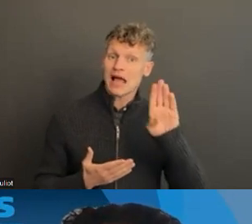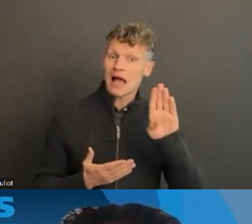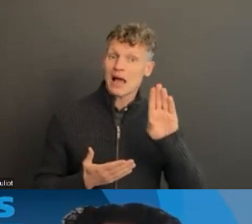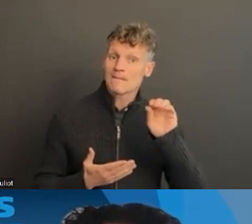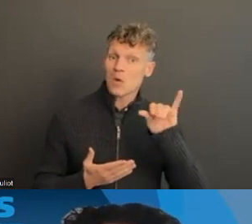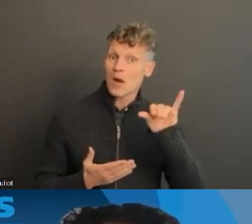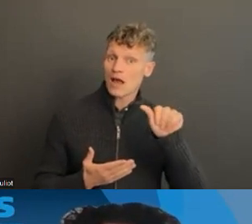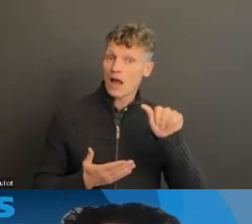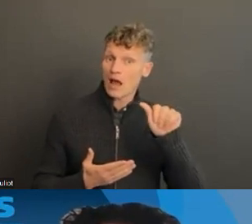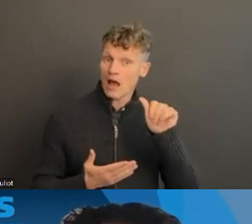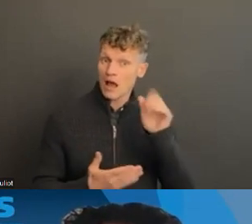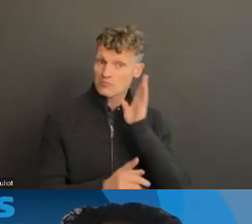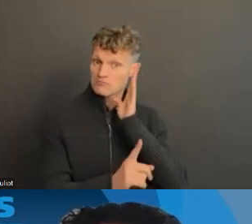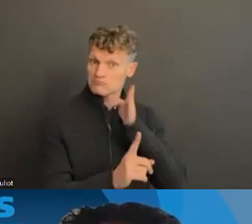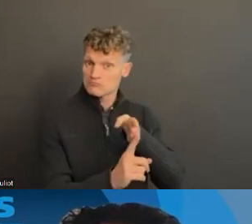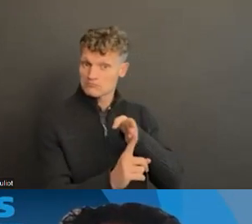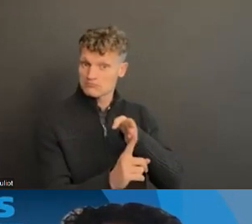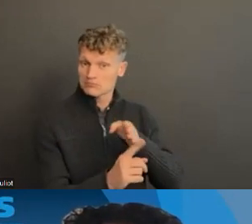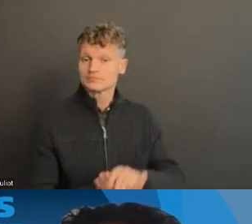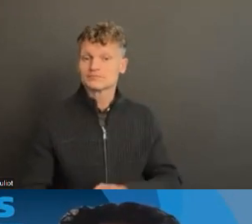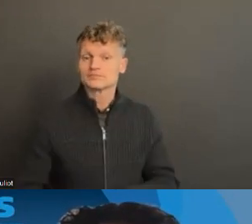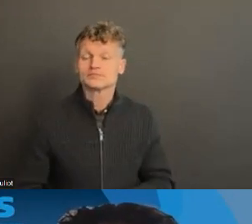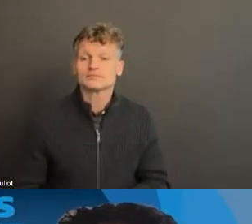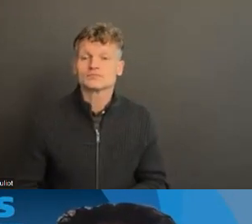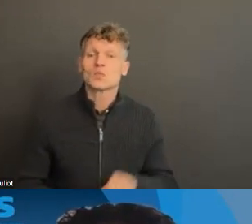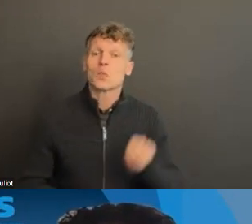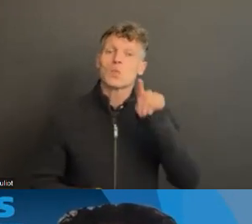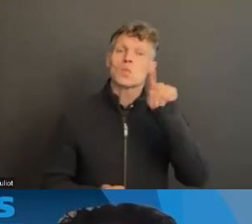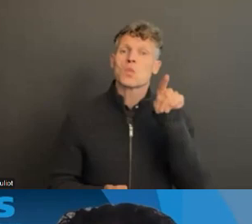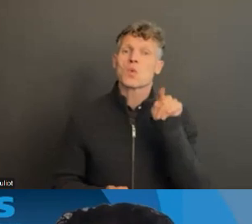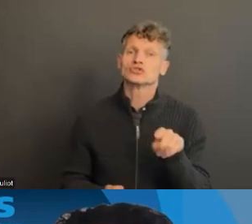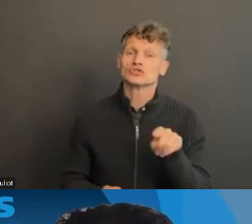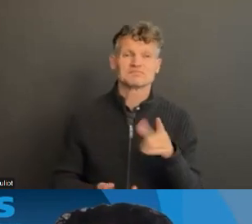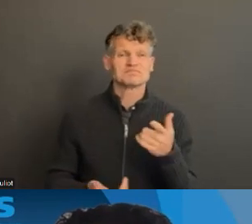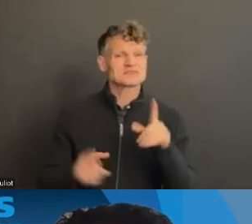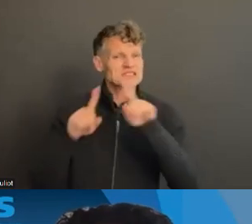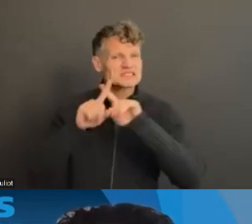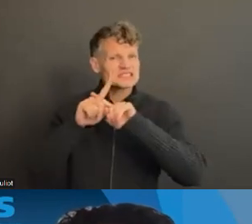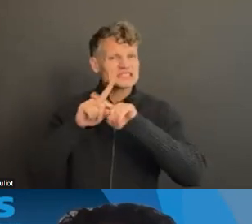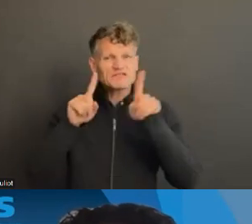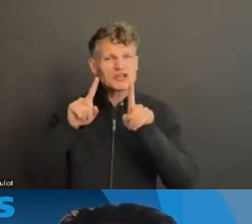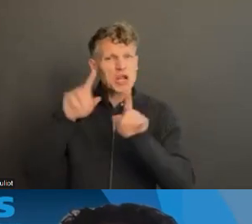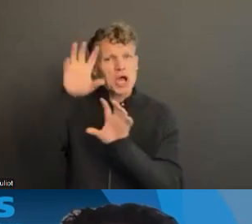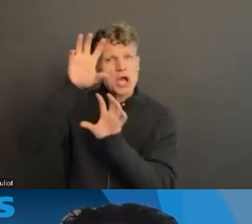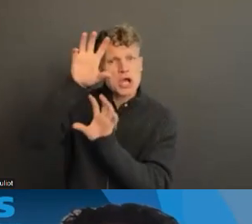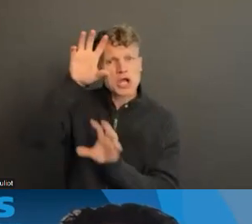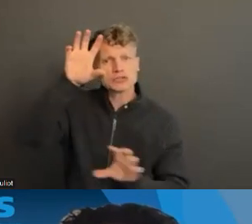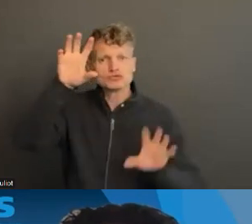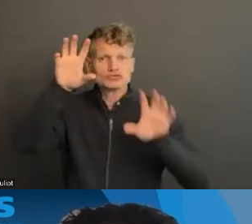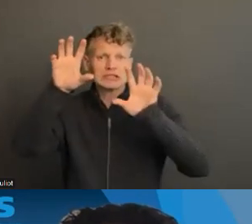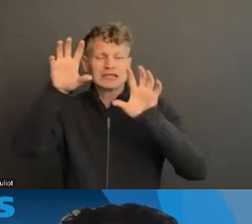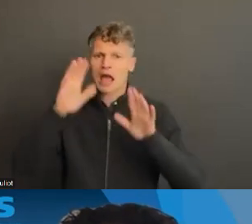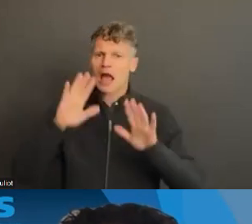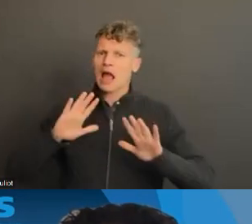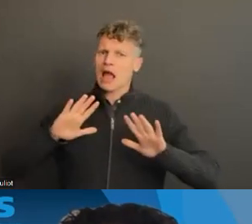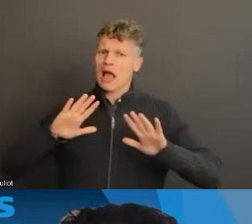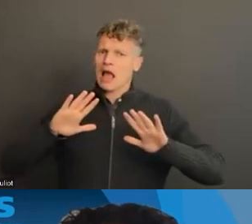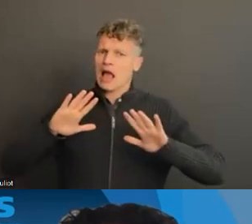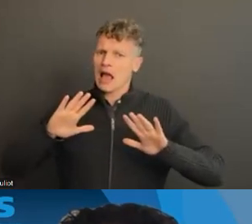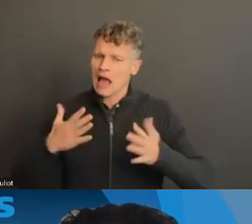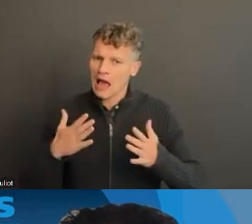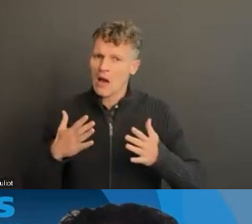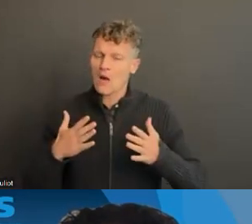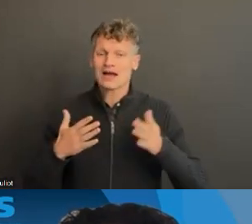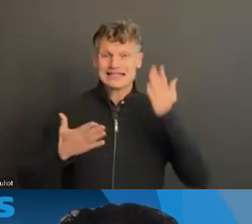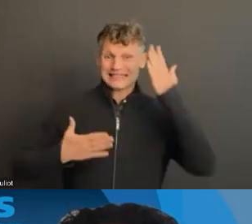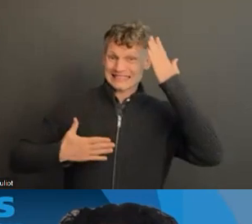Saboya. La pregunta es, ¿cómo es que los países están trabajando para tratar los determinantes sociales de la salud para eliminar las